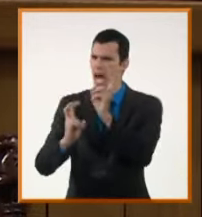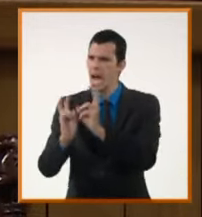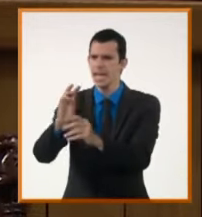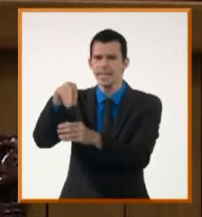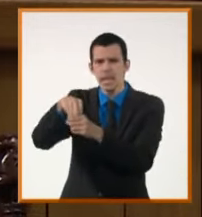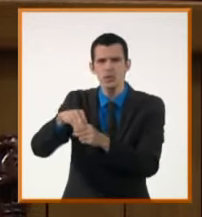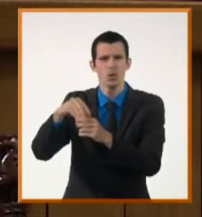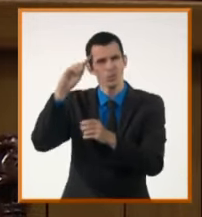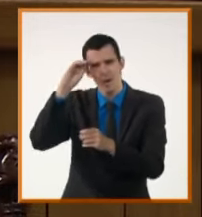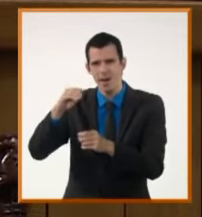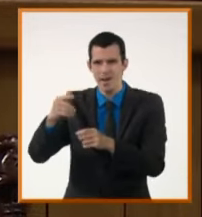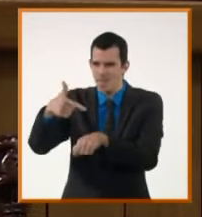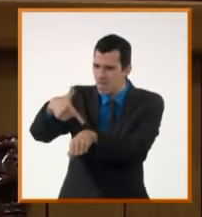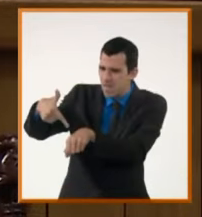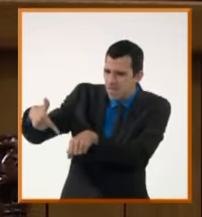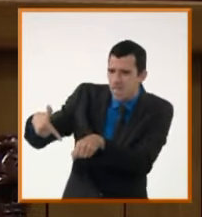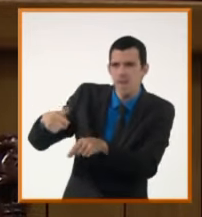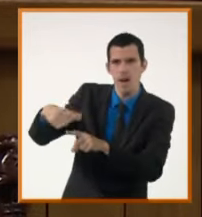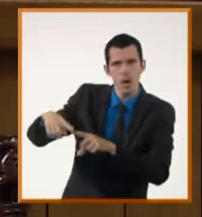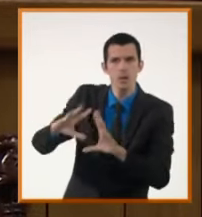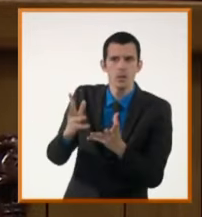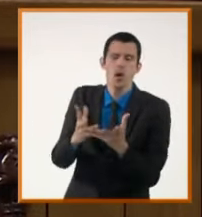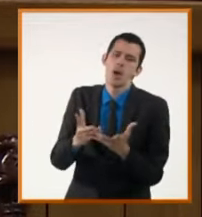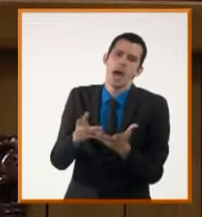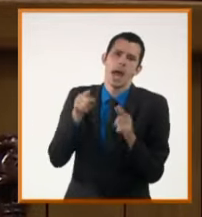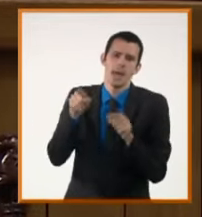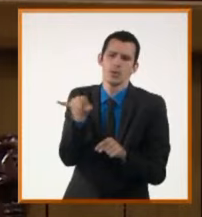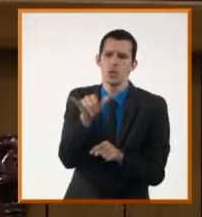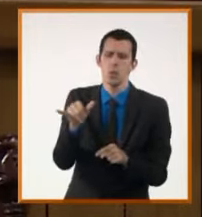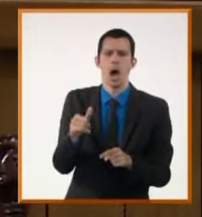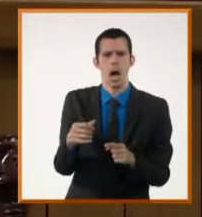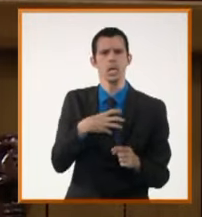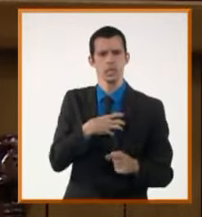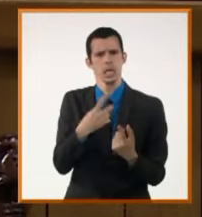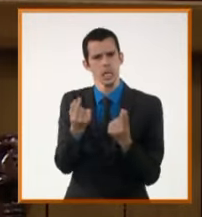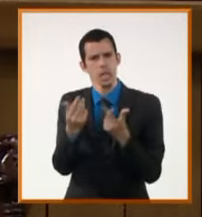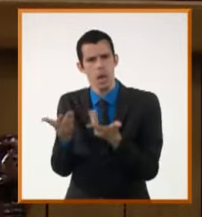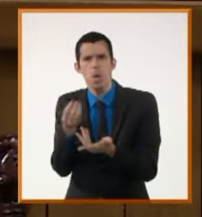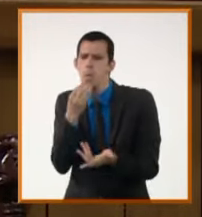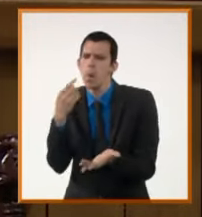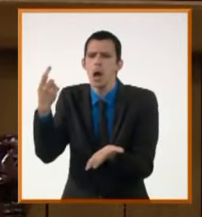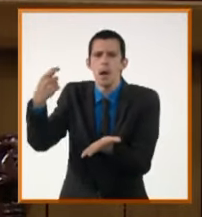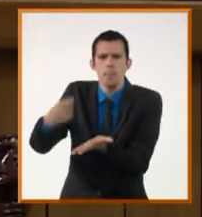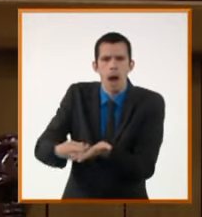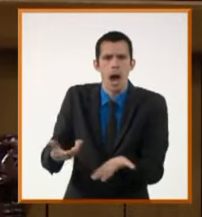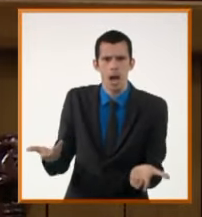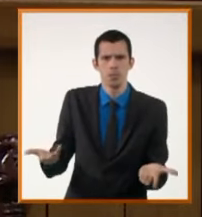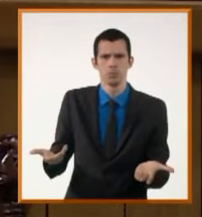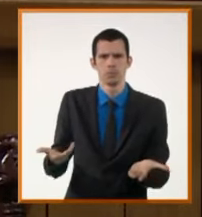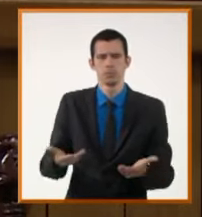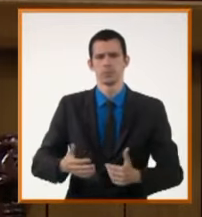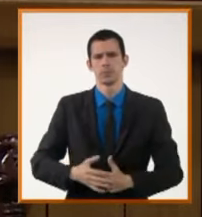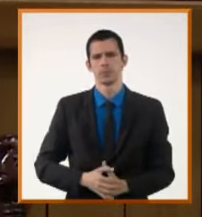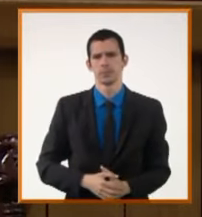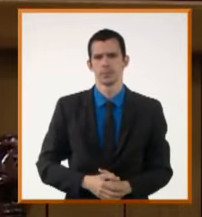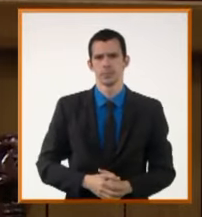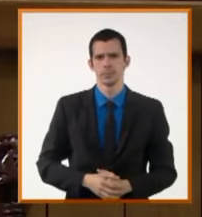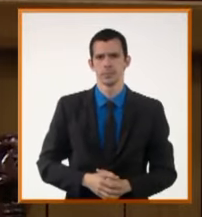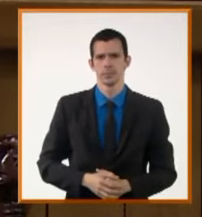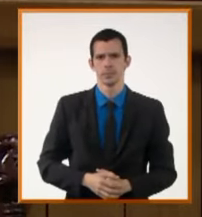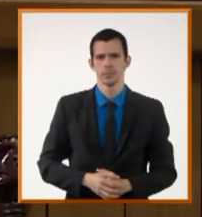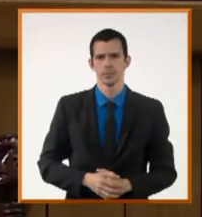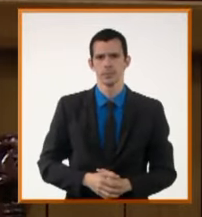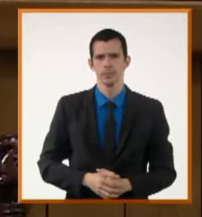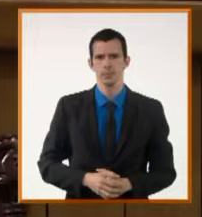dificultades económicas tienen. Y entonces también hemos considerado que en su momento no se hizo